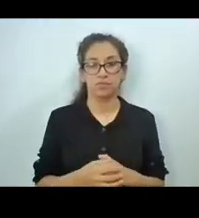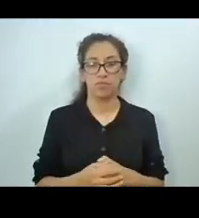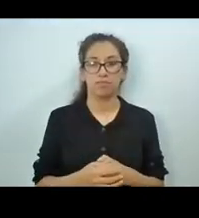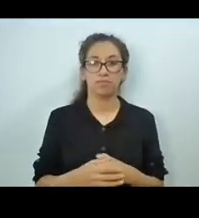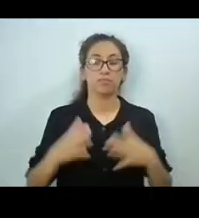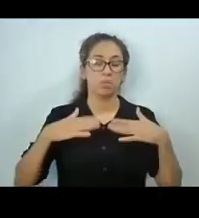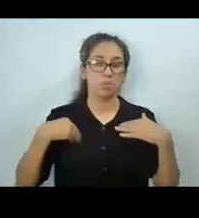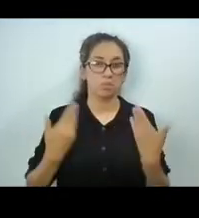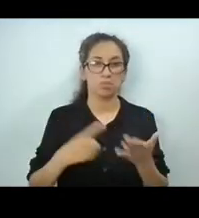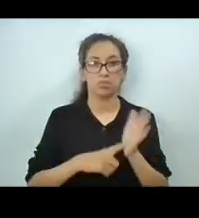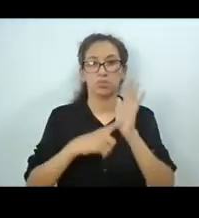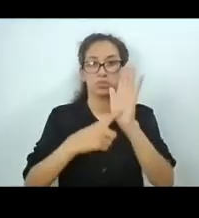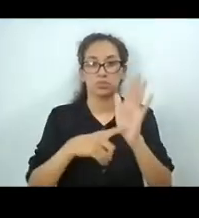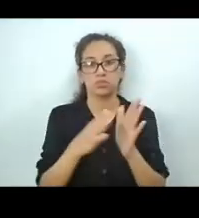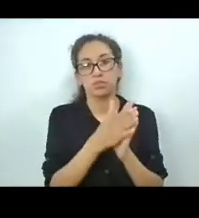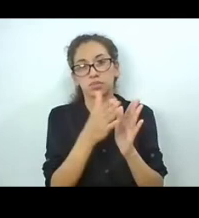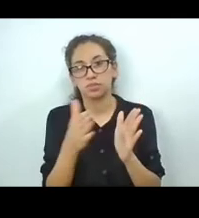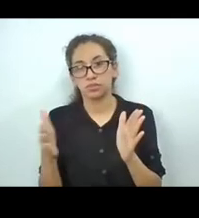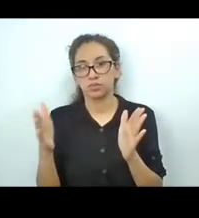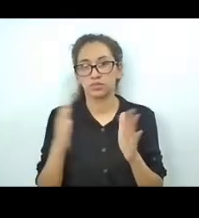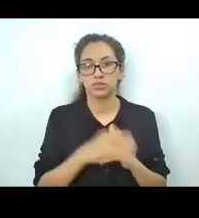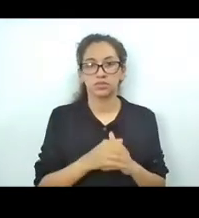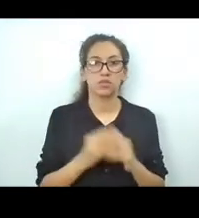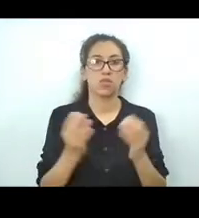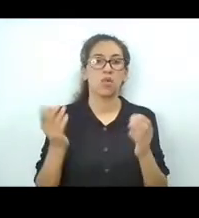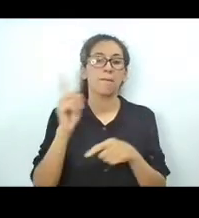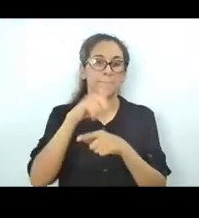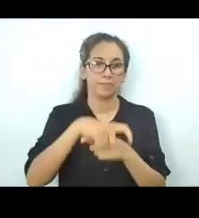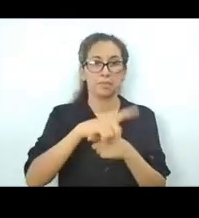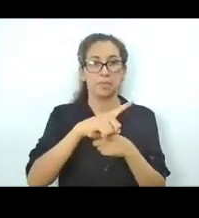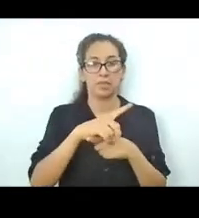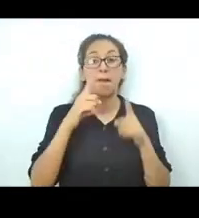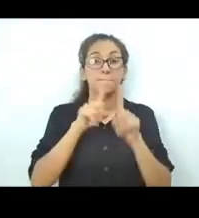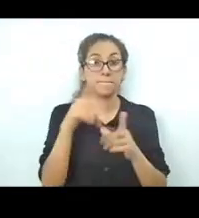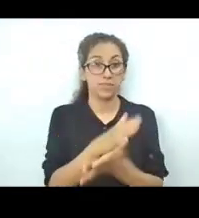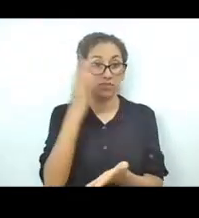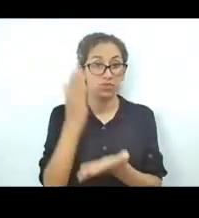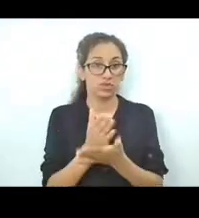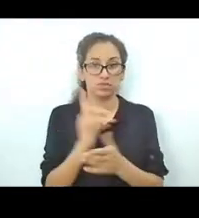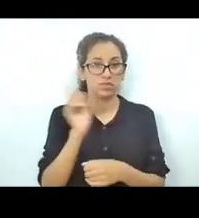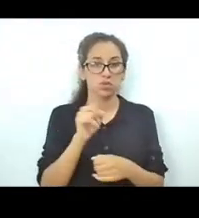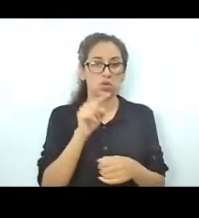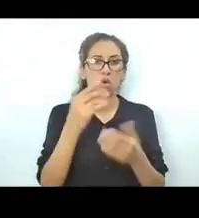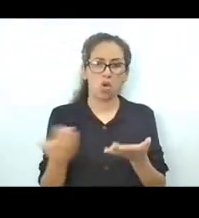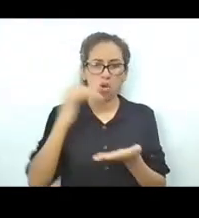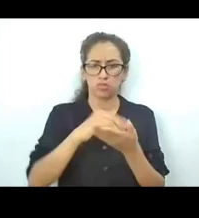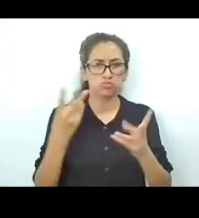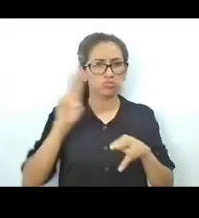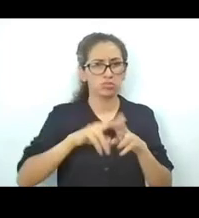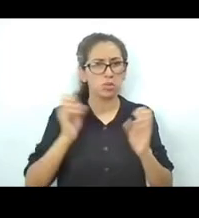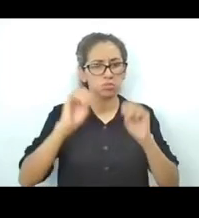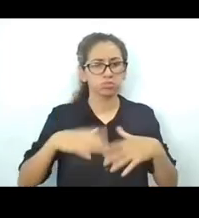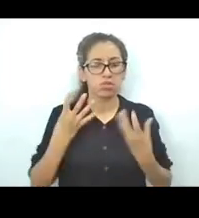podría presentarse en algún momento la pérdida de la erección. Y eso no es problema. Uno la puede recuperar,